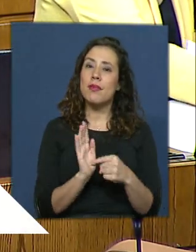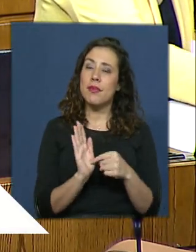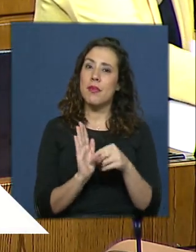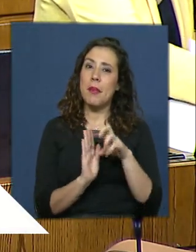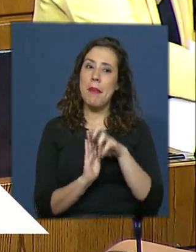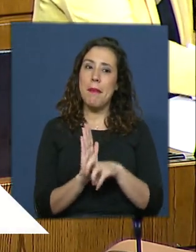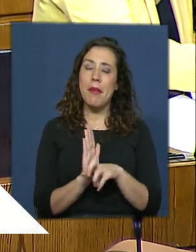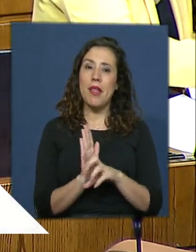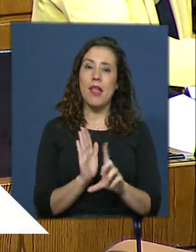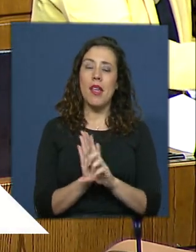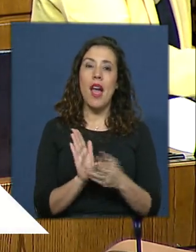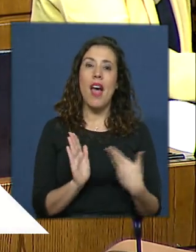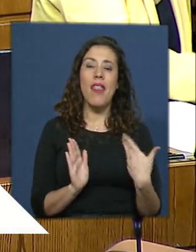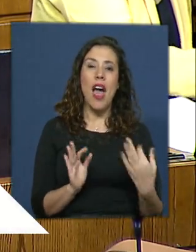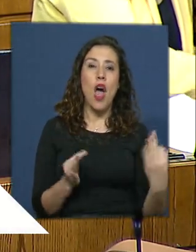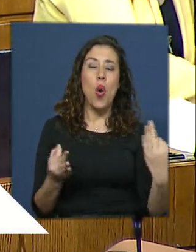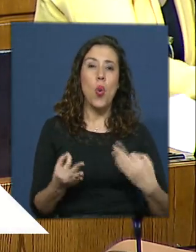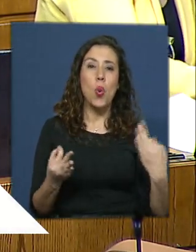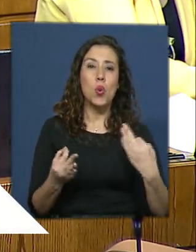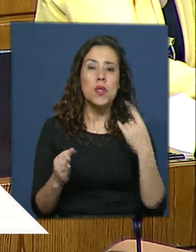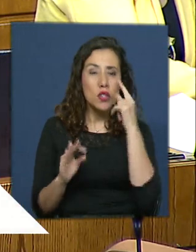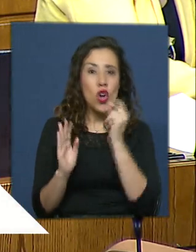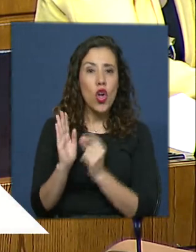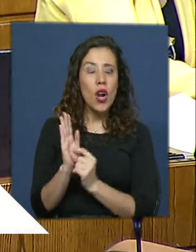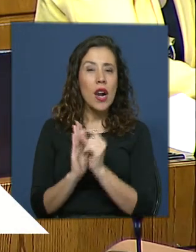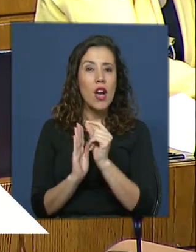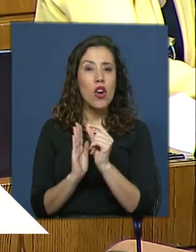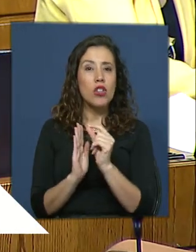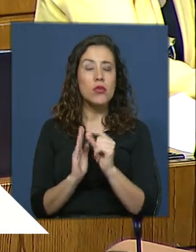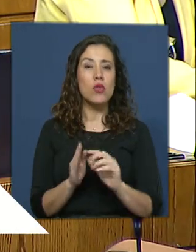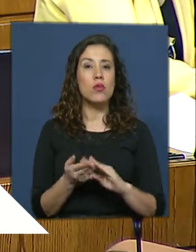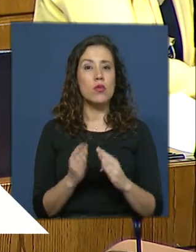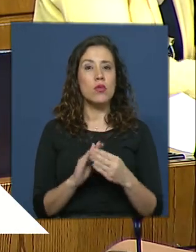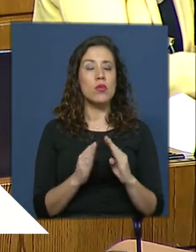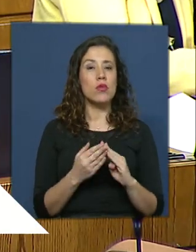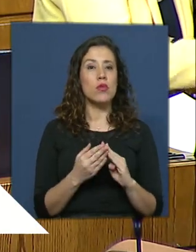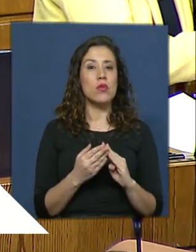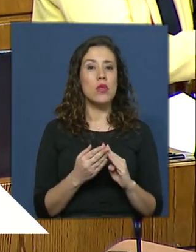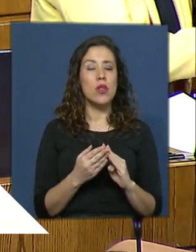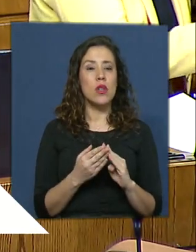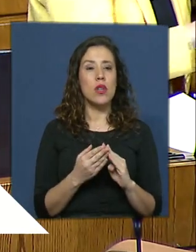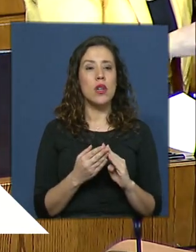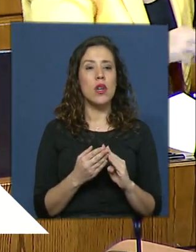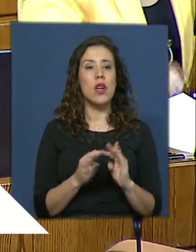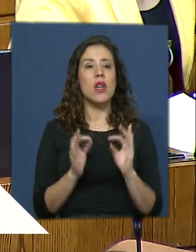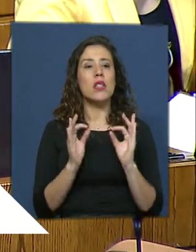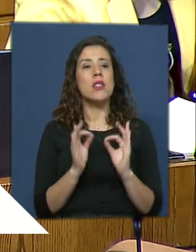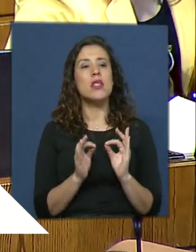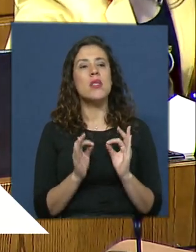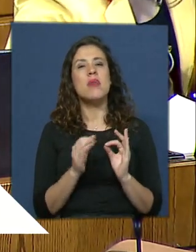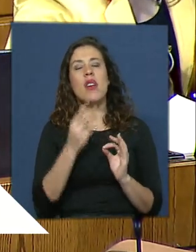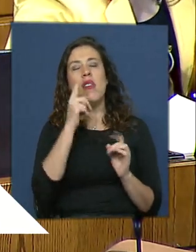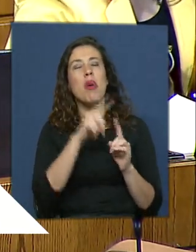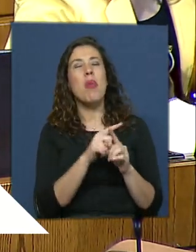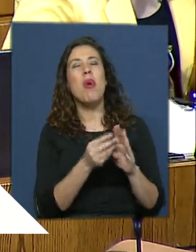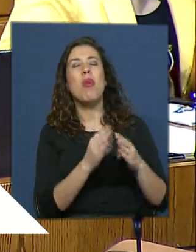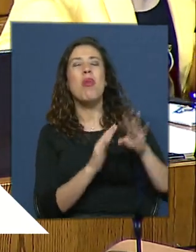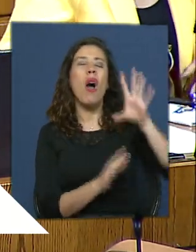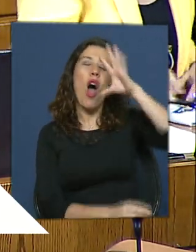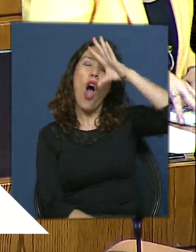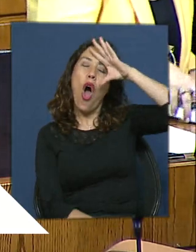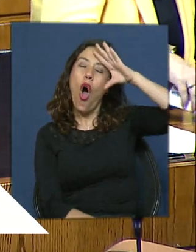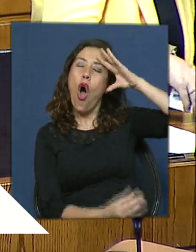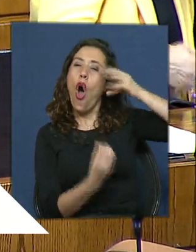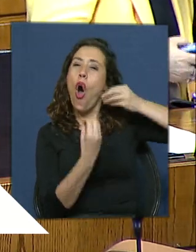ley que hace justicia al reconocimiento de un pueblo que normalmente aparece como un pueblo olvidado a la hora